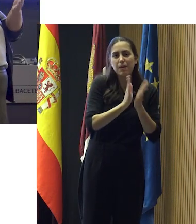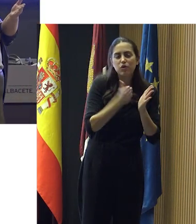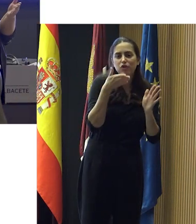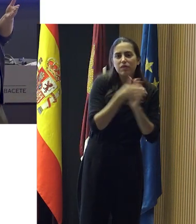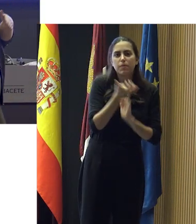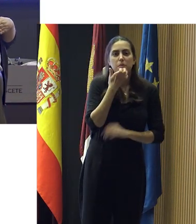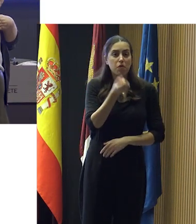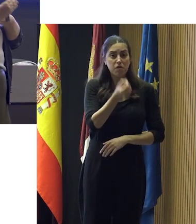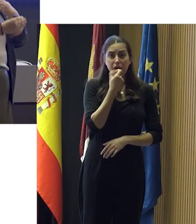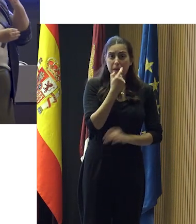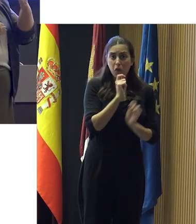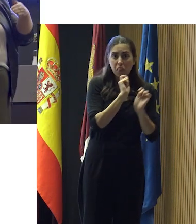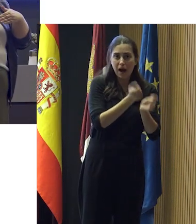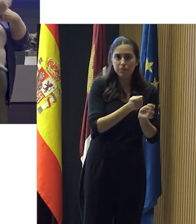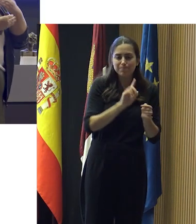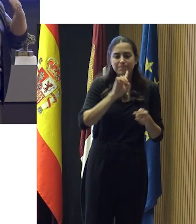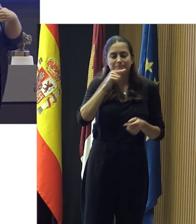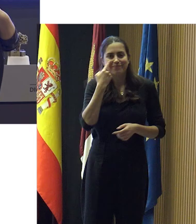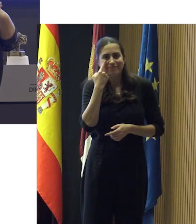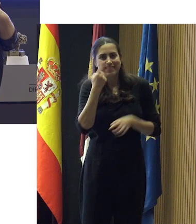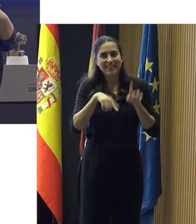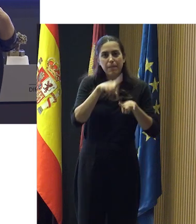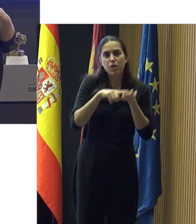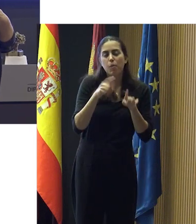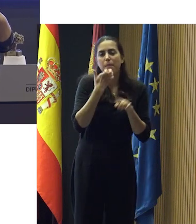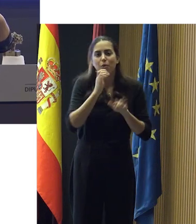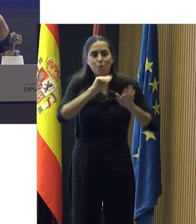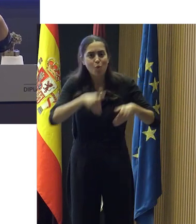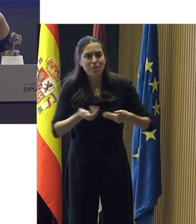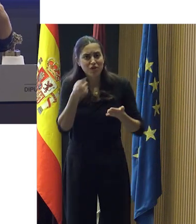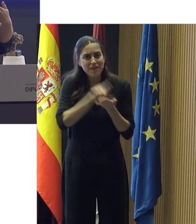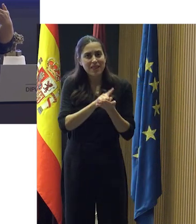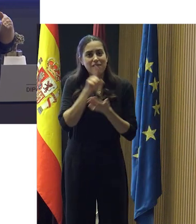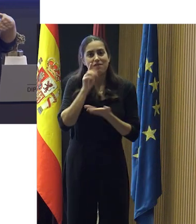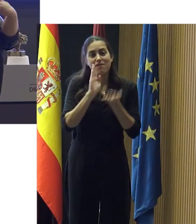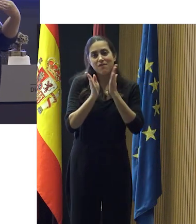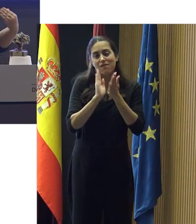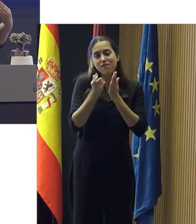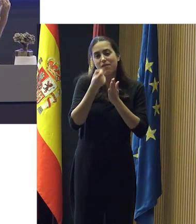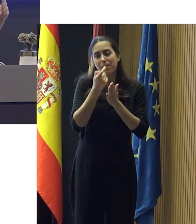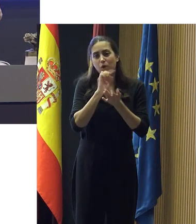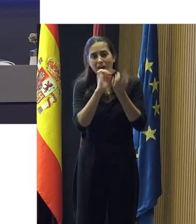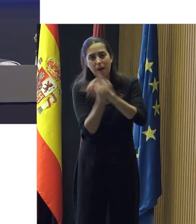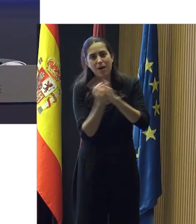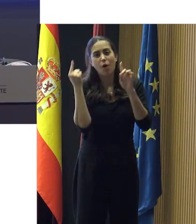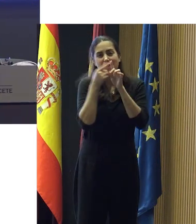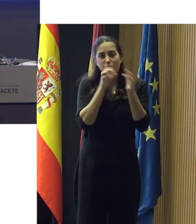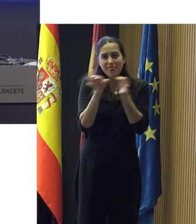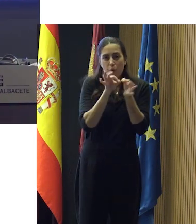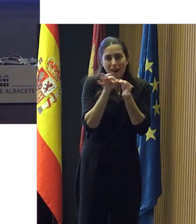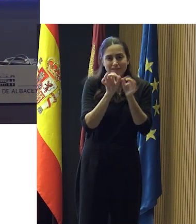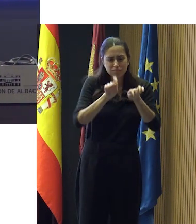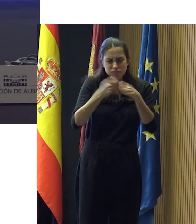un fármaco y después, si recidiva o si recae, se le va a dar un fármaco diferente para intentar destruir estas células que